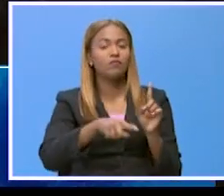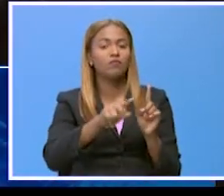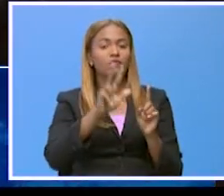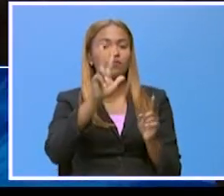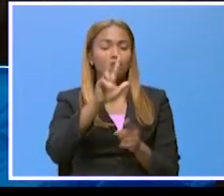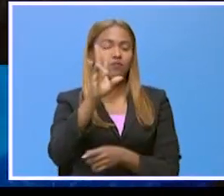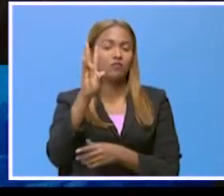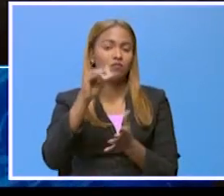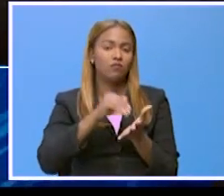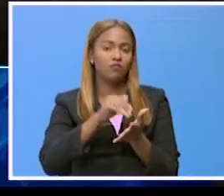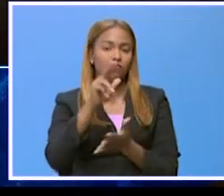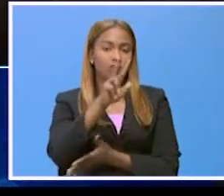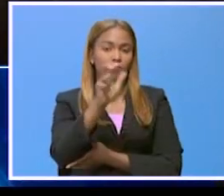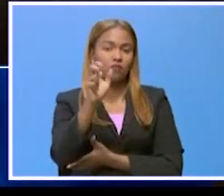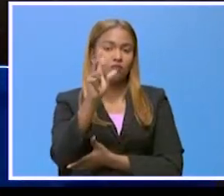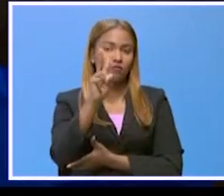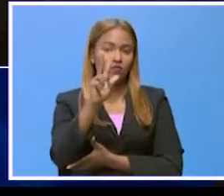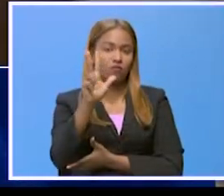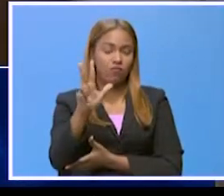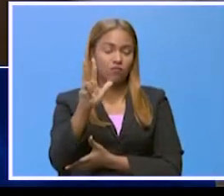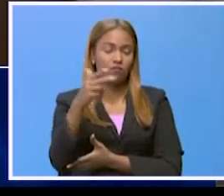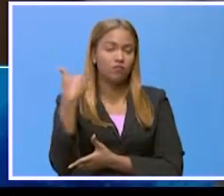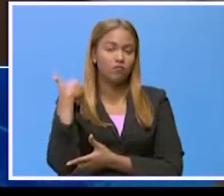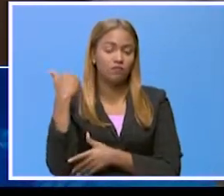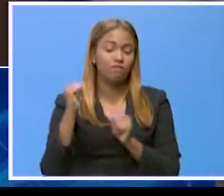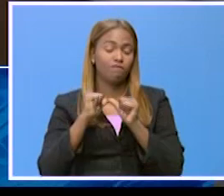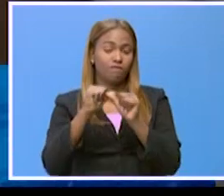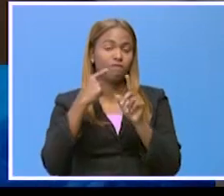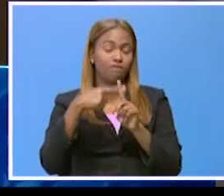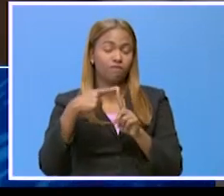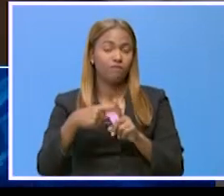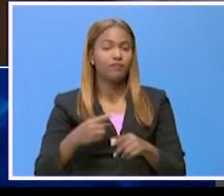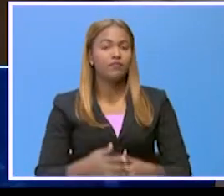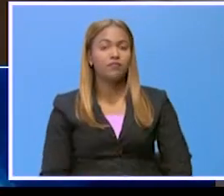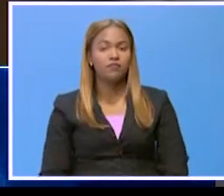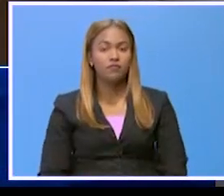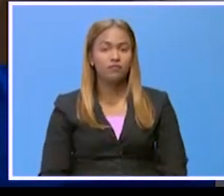37 mil 333 están activos